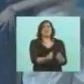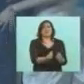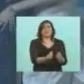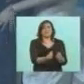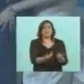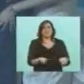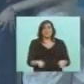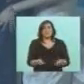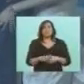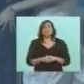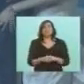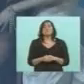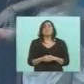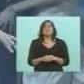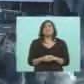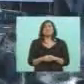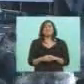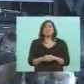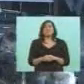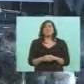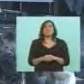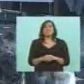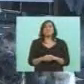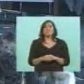ahora vamos con los...